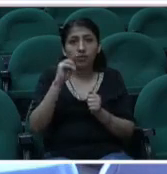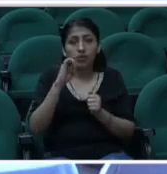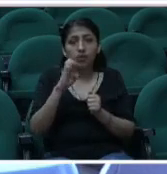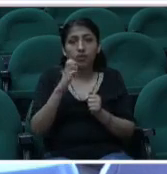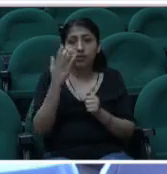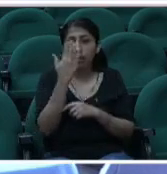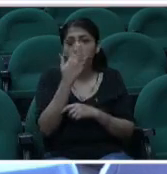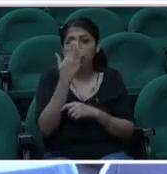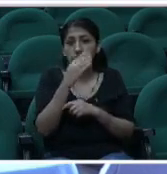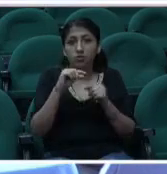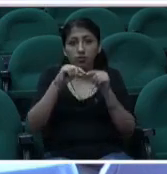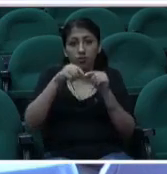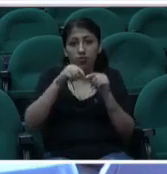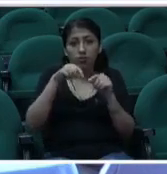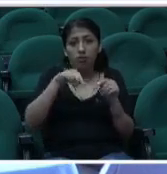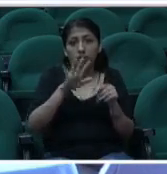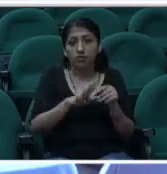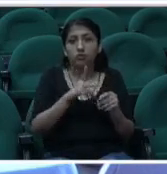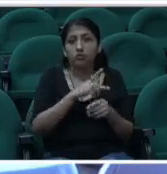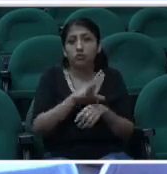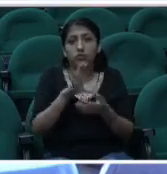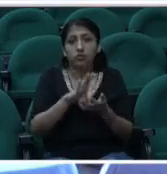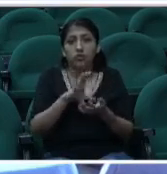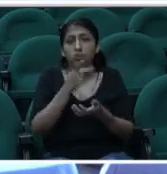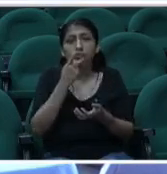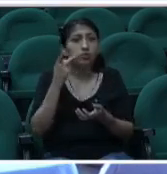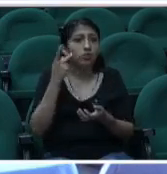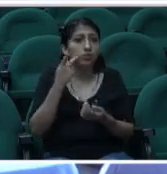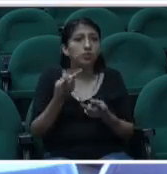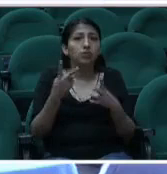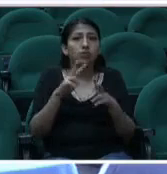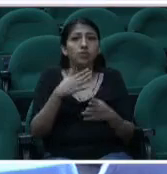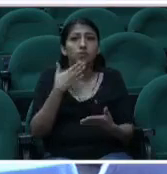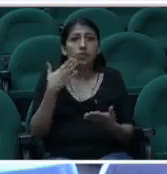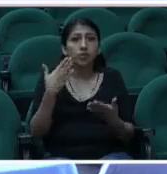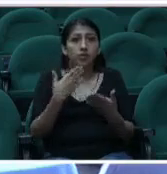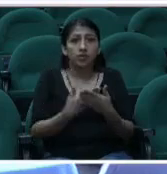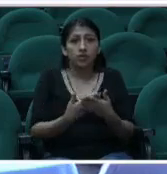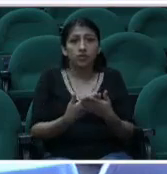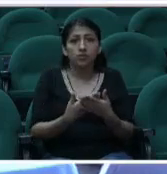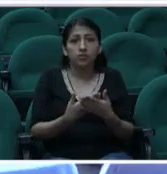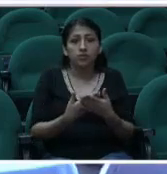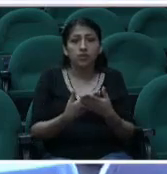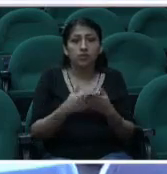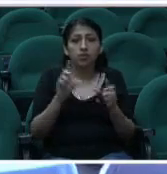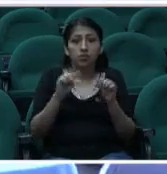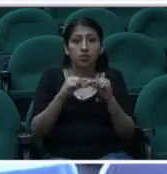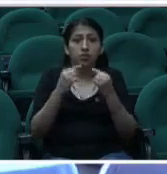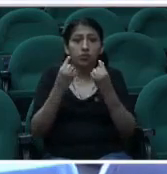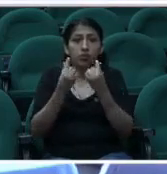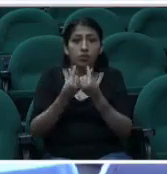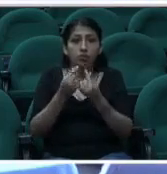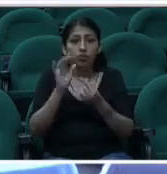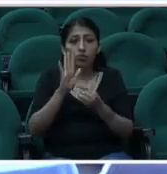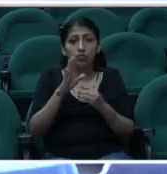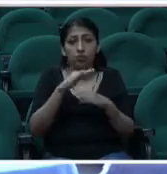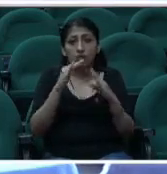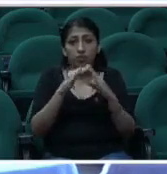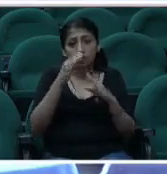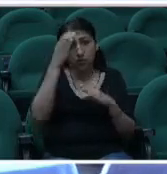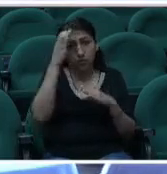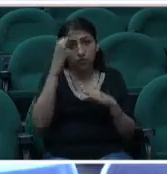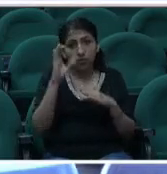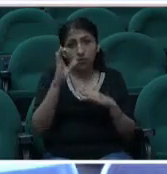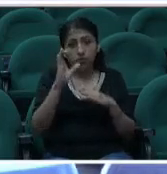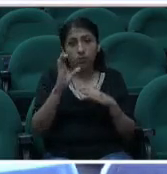por cable aquí en la ciudad de puyo también queremos agradecer a quienes forman parte del teatro de la casa de la cultura